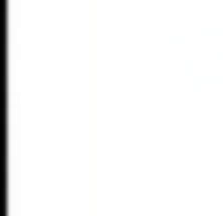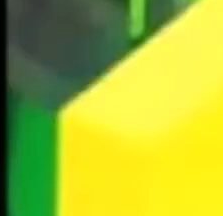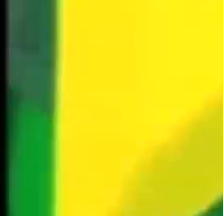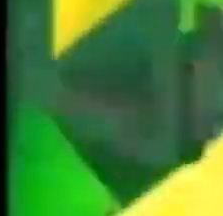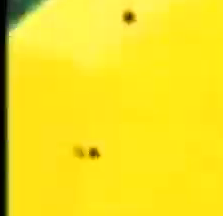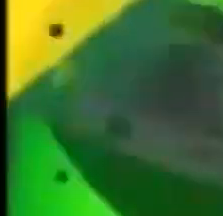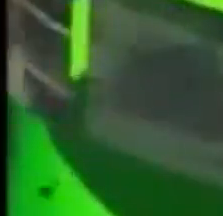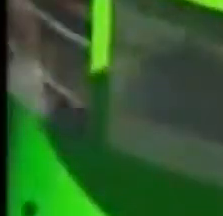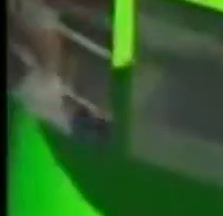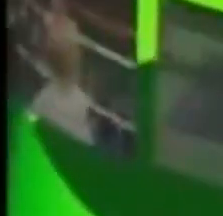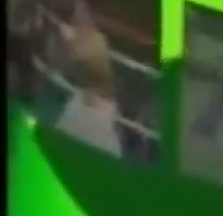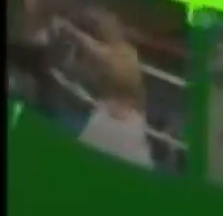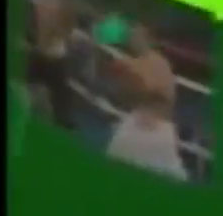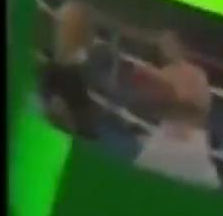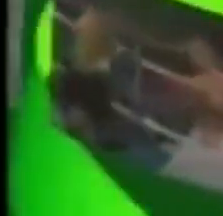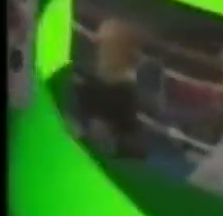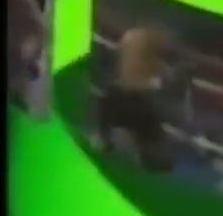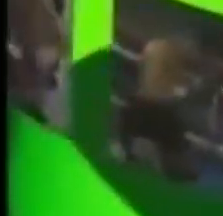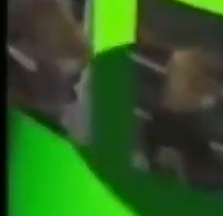en paz.